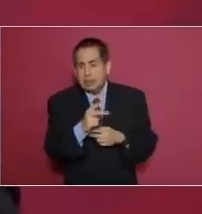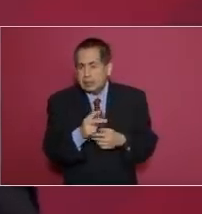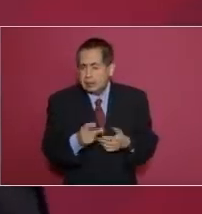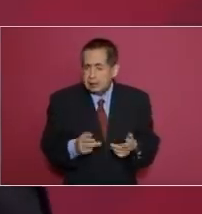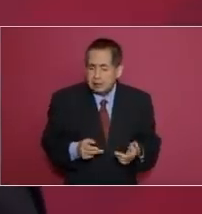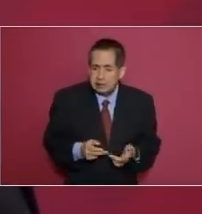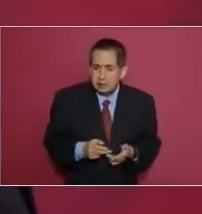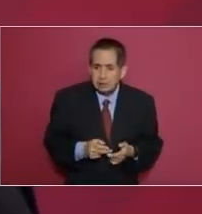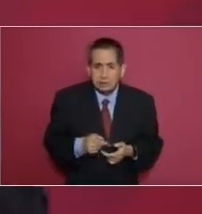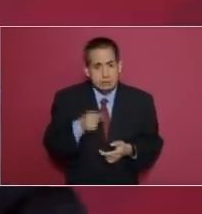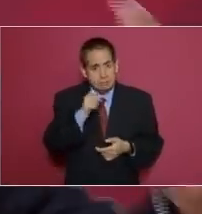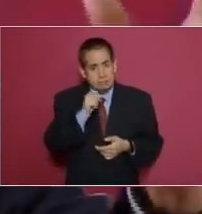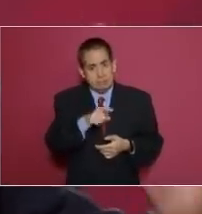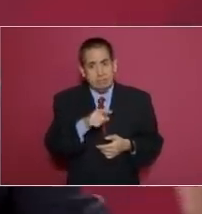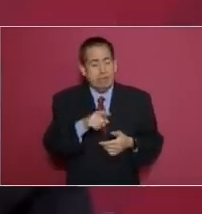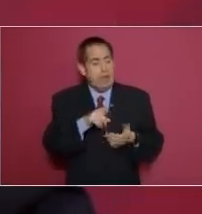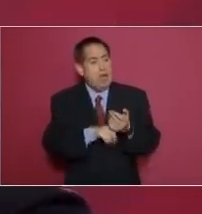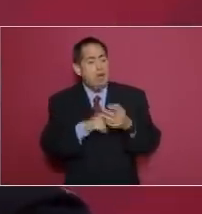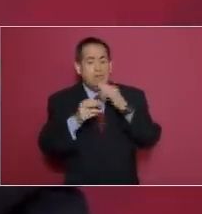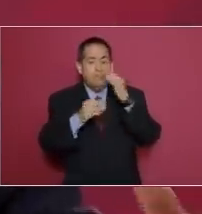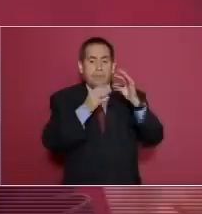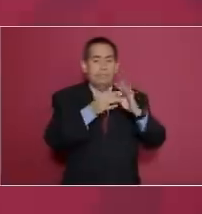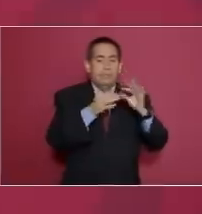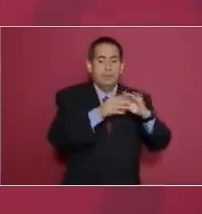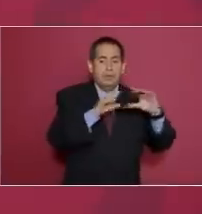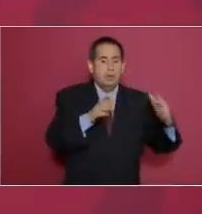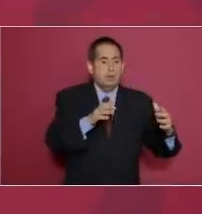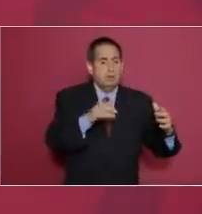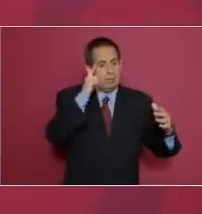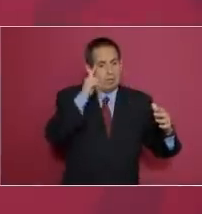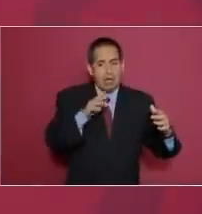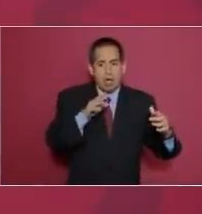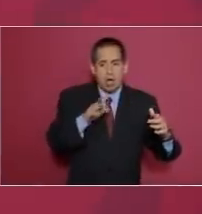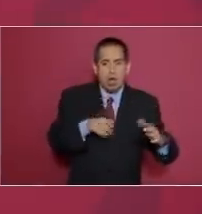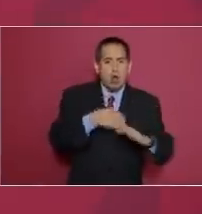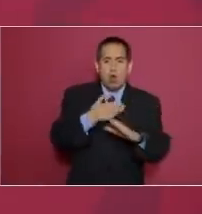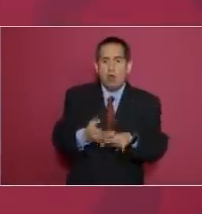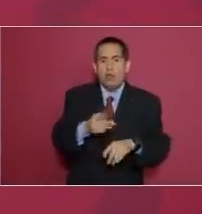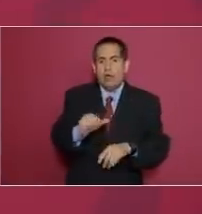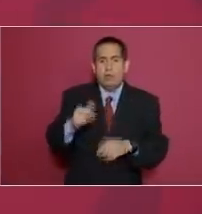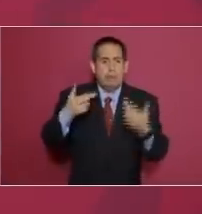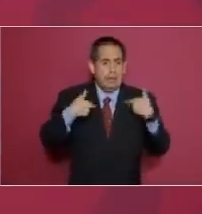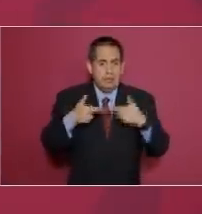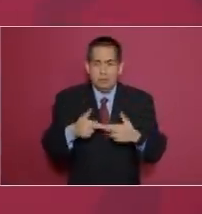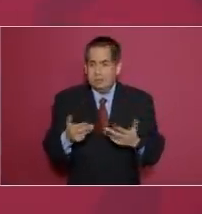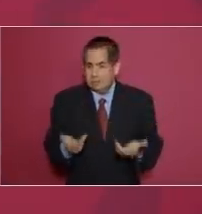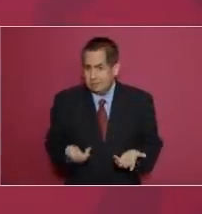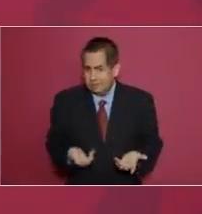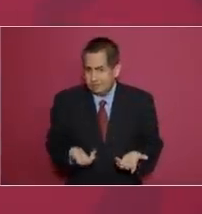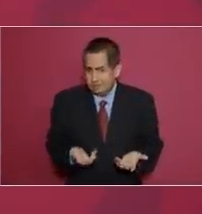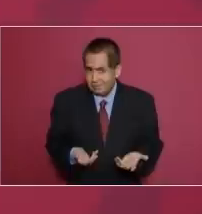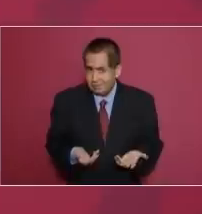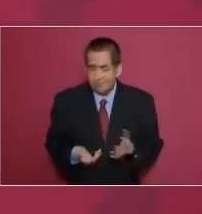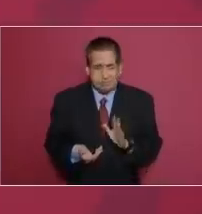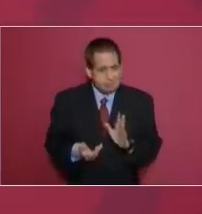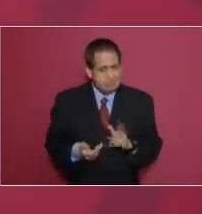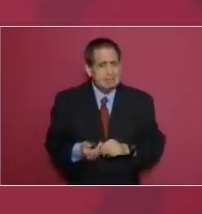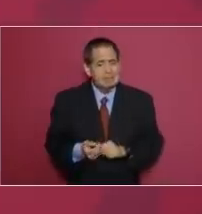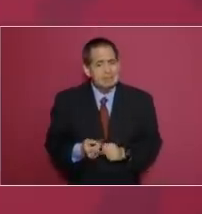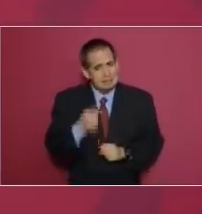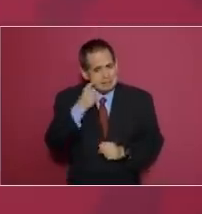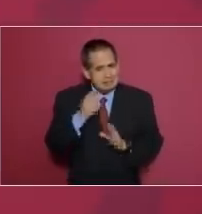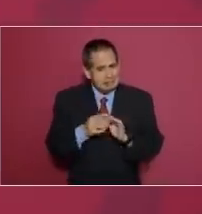Y era parte de la campaña en contra de los maestros. Entonces,